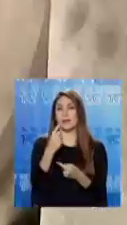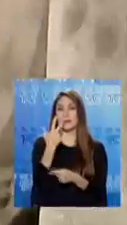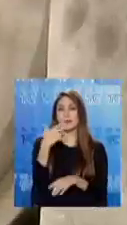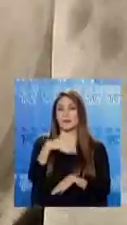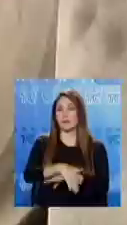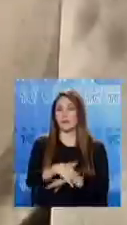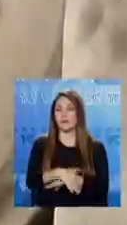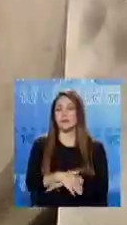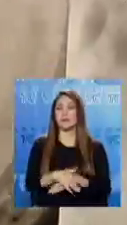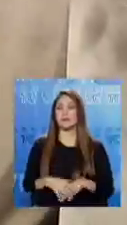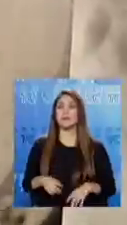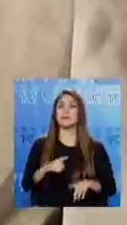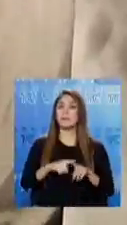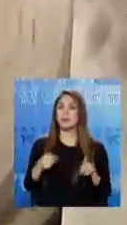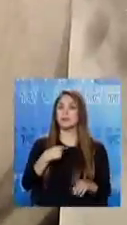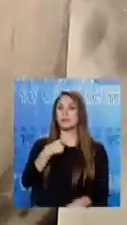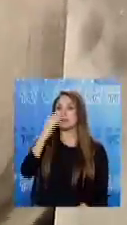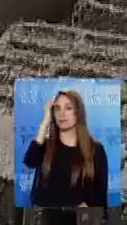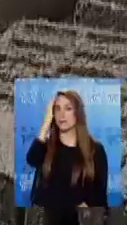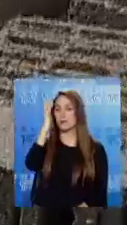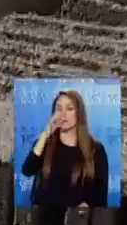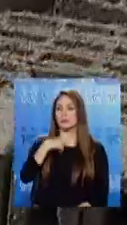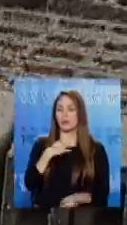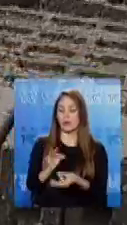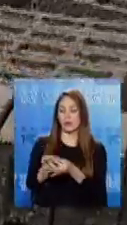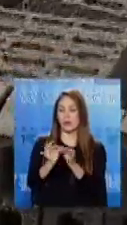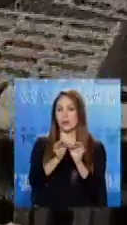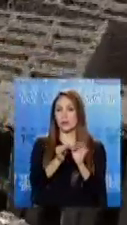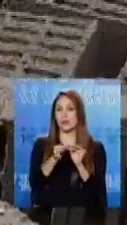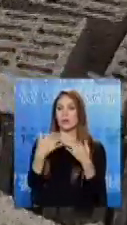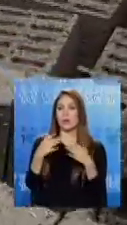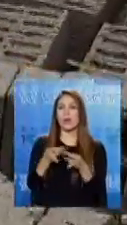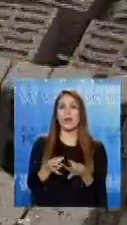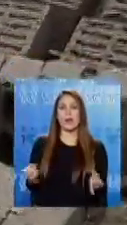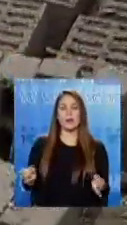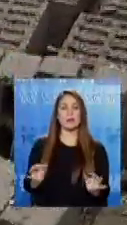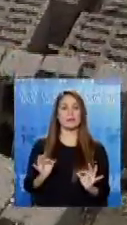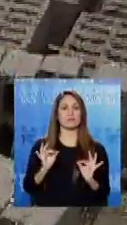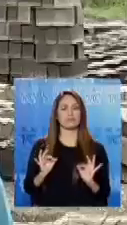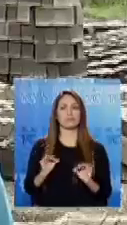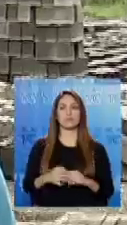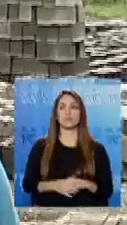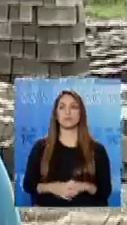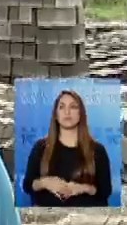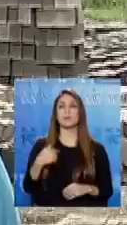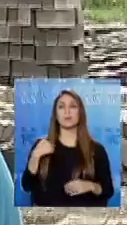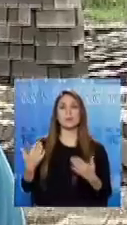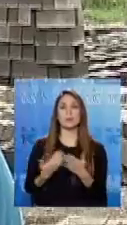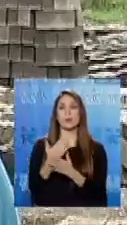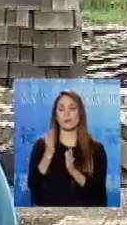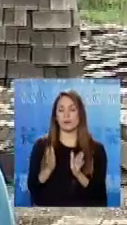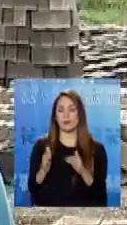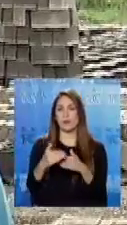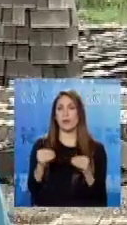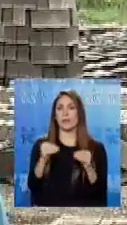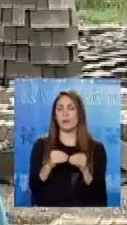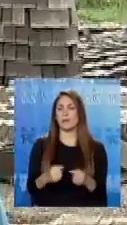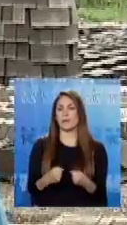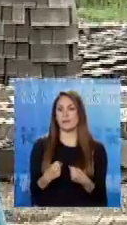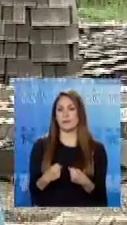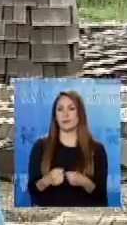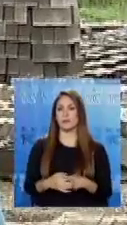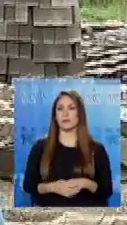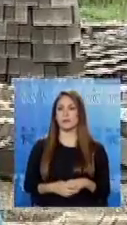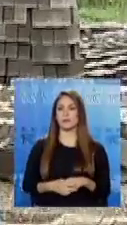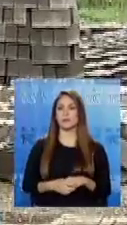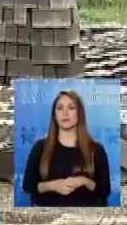tarde. Además se preocupan de que su elaboración sea de alta calidad. Hemos elaborado una máquina nueva para hacer unos bloques con más resistencia.